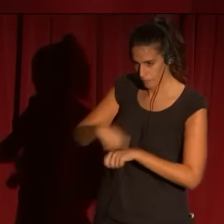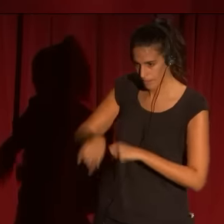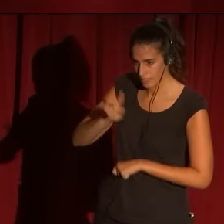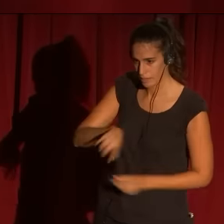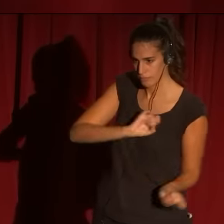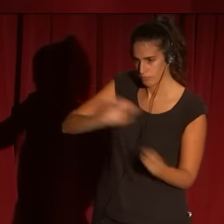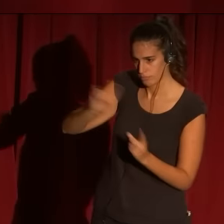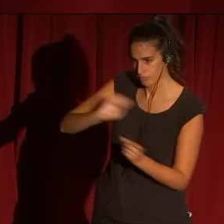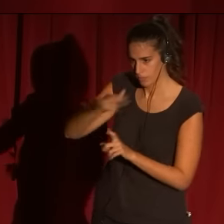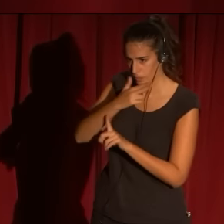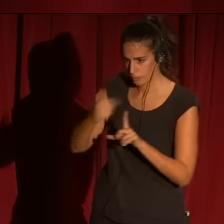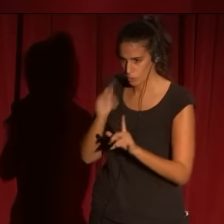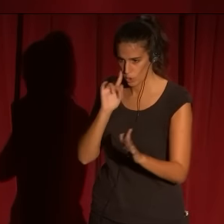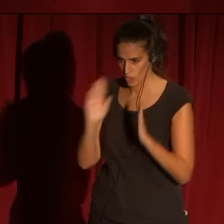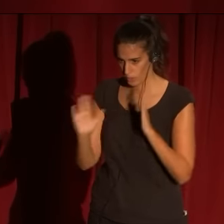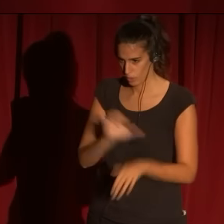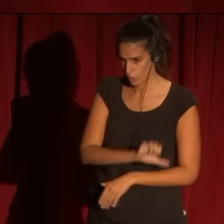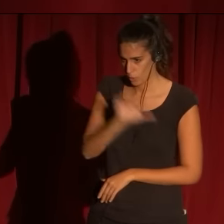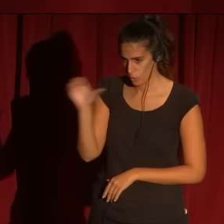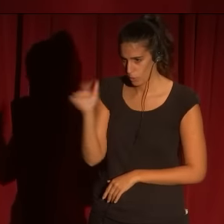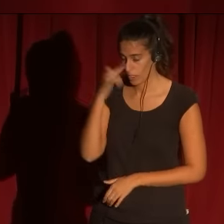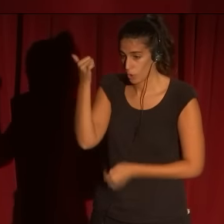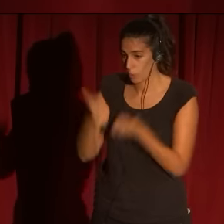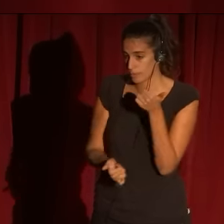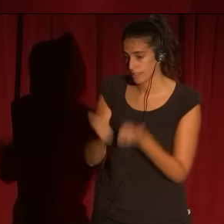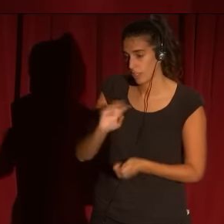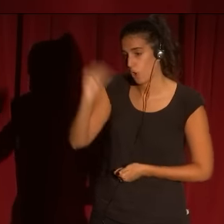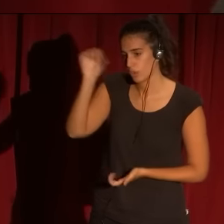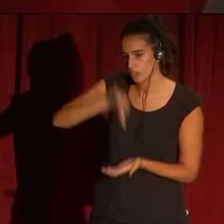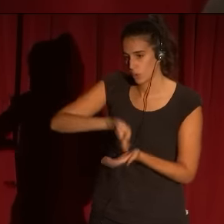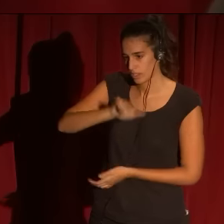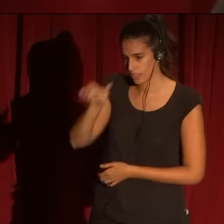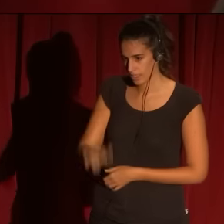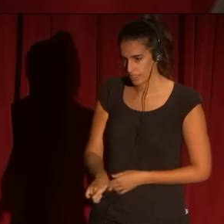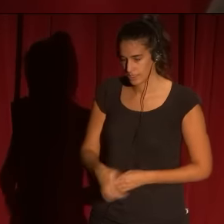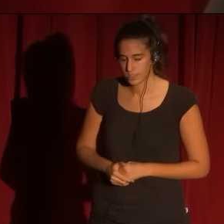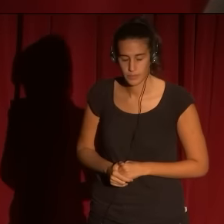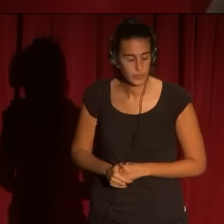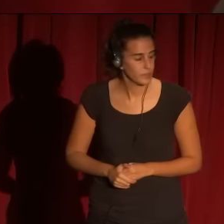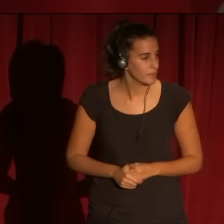exportador neto de pintura en esta época en Europa en competencia con algunas ciudades italianas